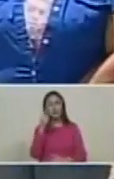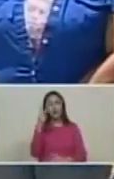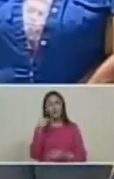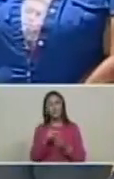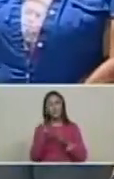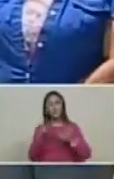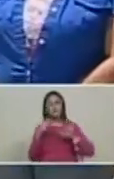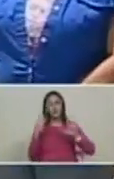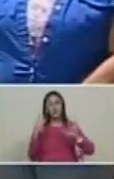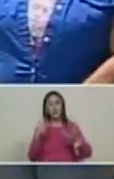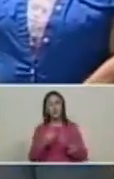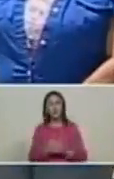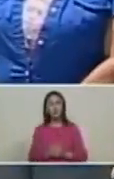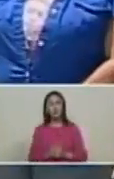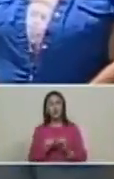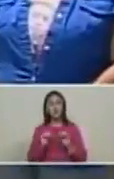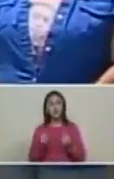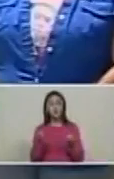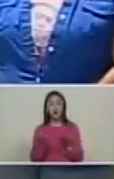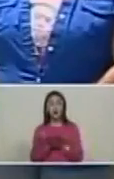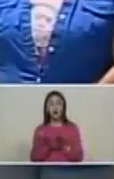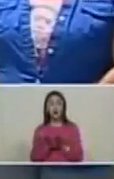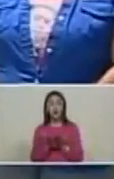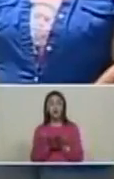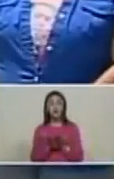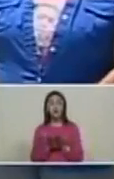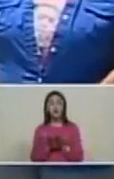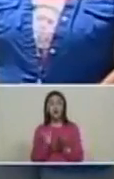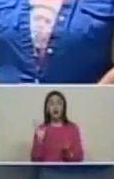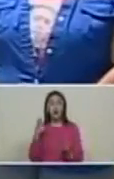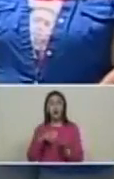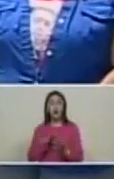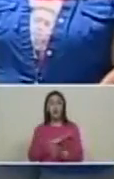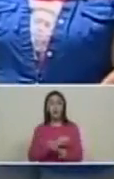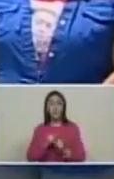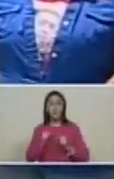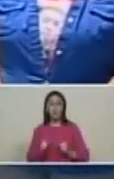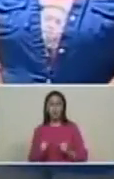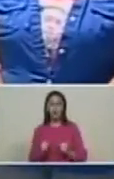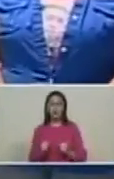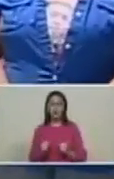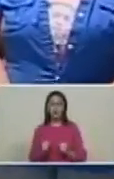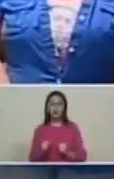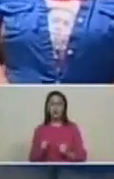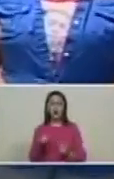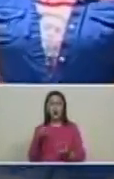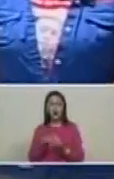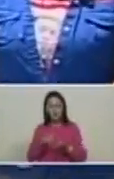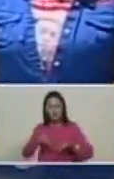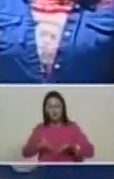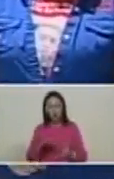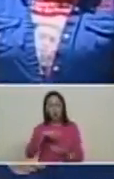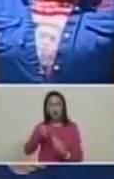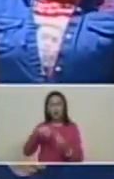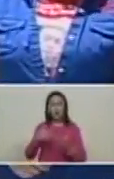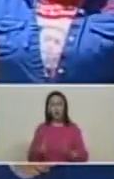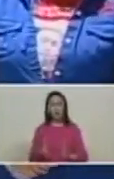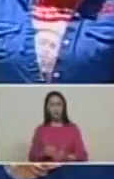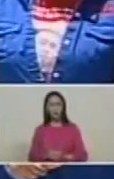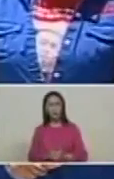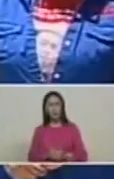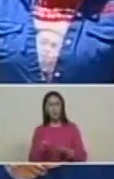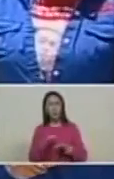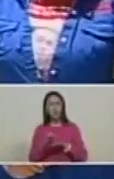1 de octubre del año 2018. El inicio a clase desde la Aragua potencia, la Aragua cuna de la revolución, desde el